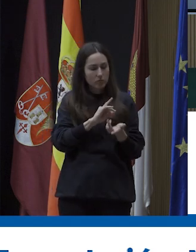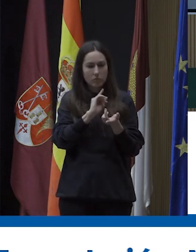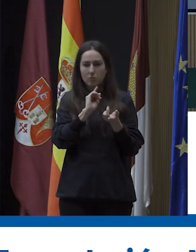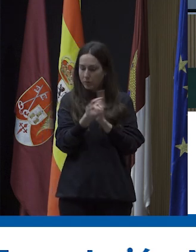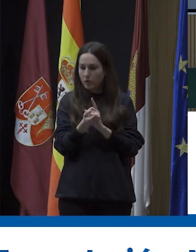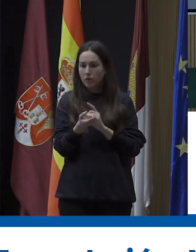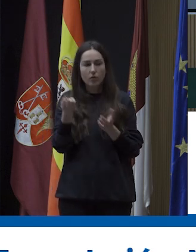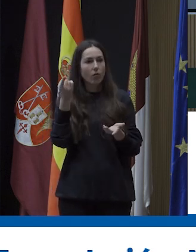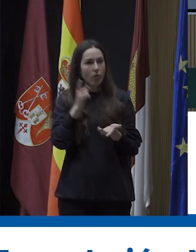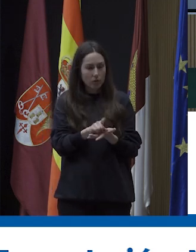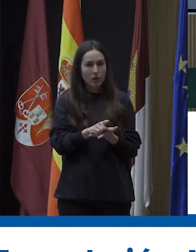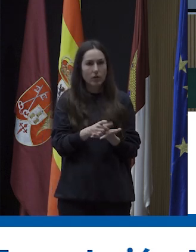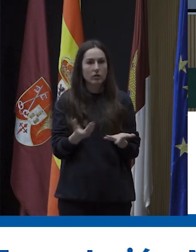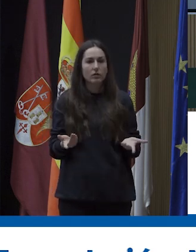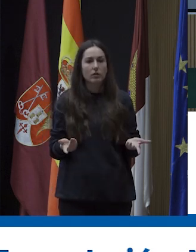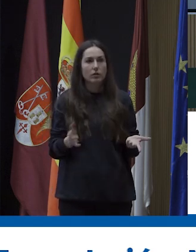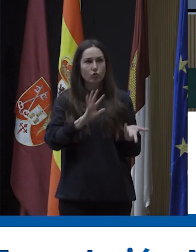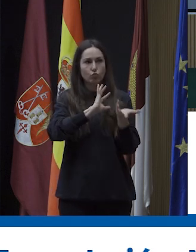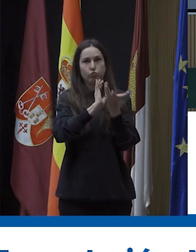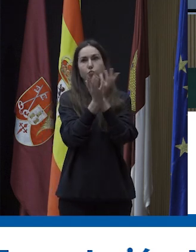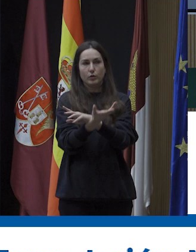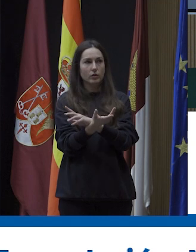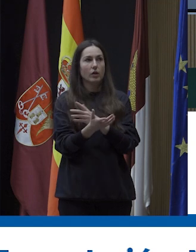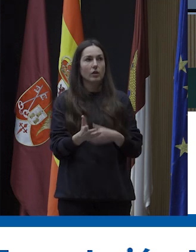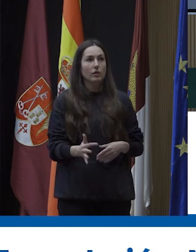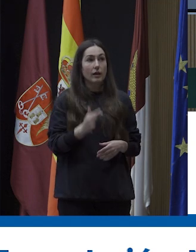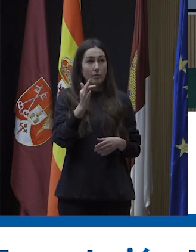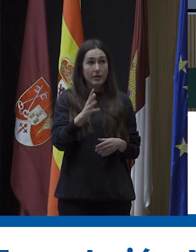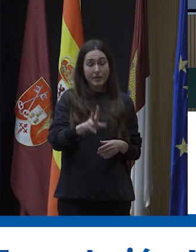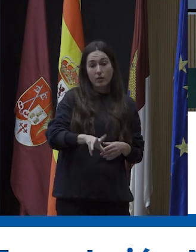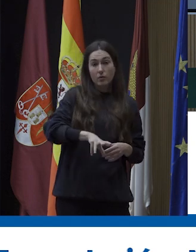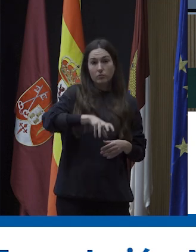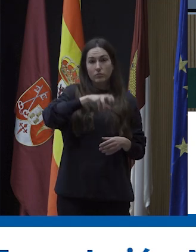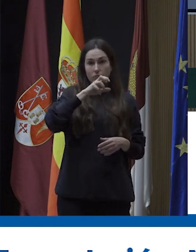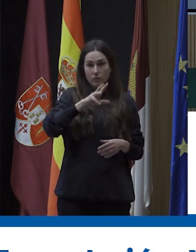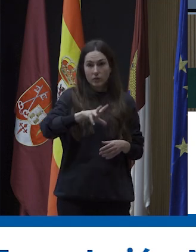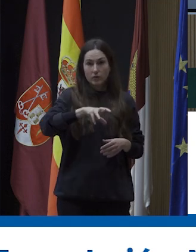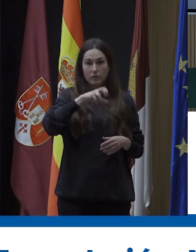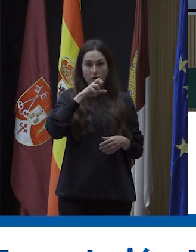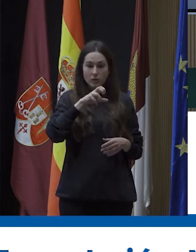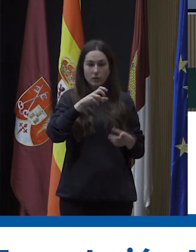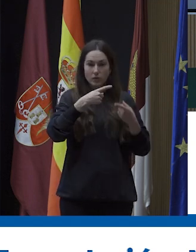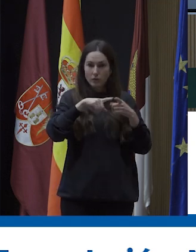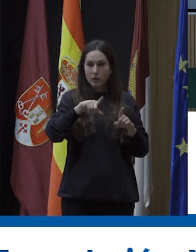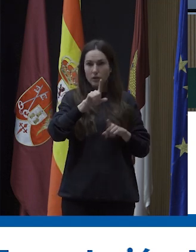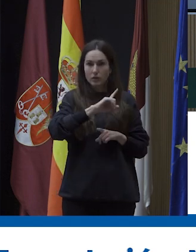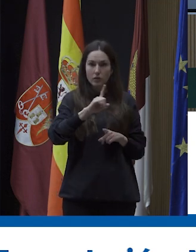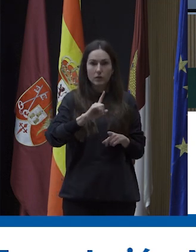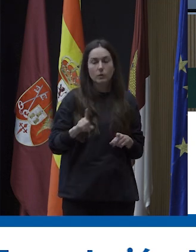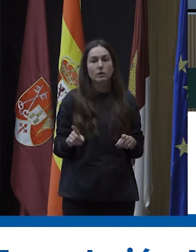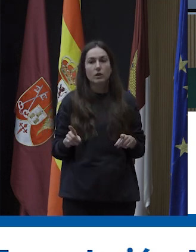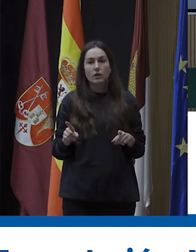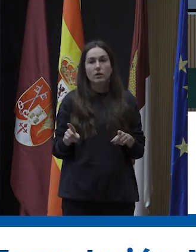súbito. Se atreve incluso a distinguirlo de la falta de aire, que eso a veces no es tan sencillo, pero bueno, él se atreve a